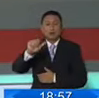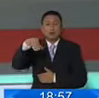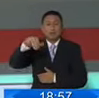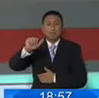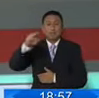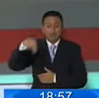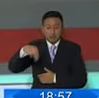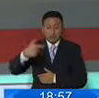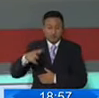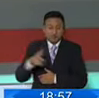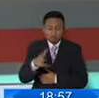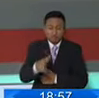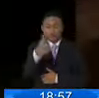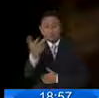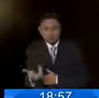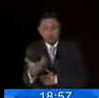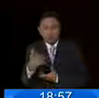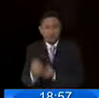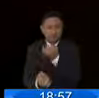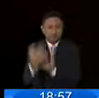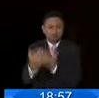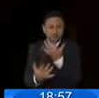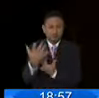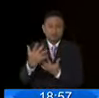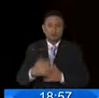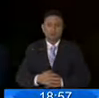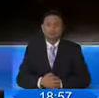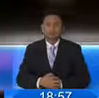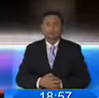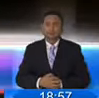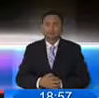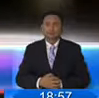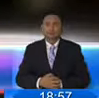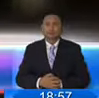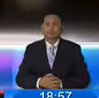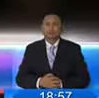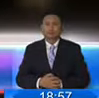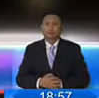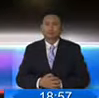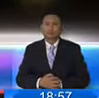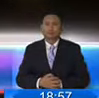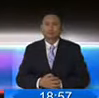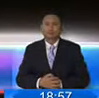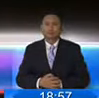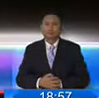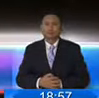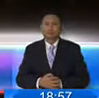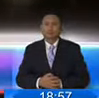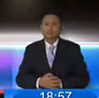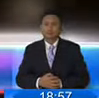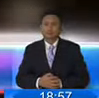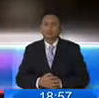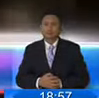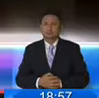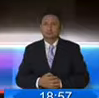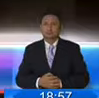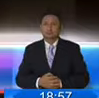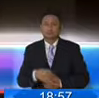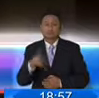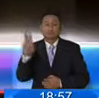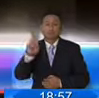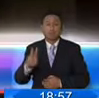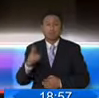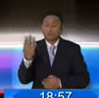pista, se incendió. ¡Ay, la señora se quema! Ese niñito, ve. La noche del